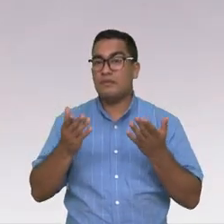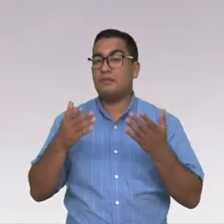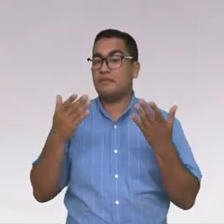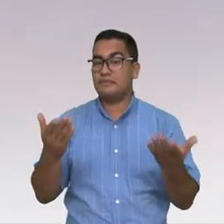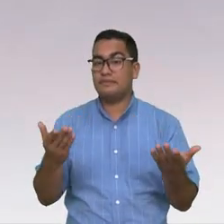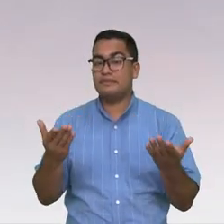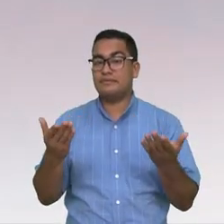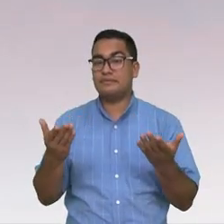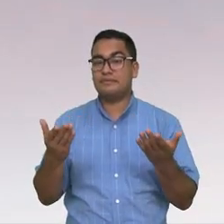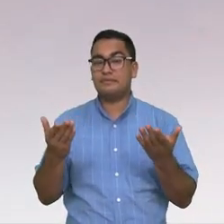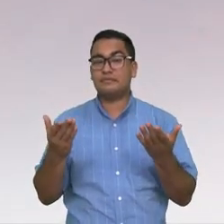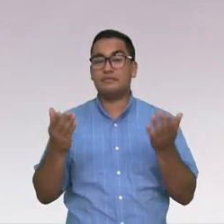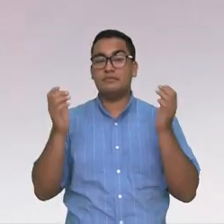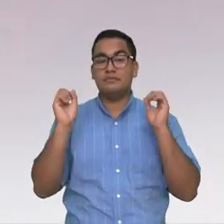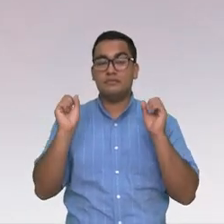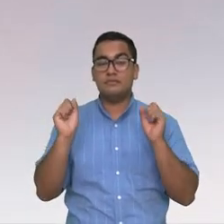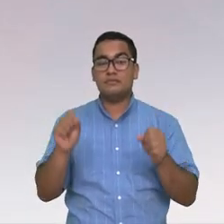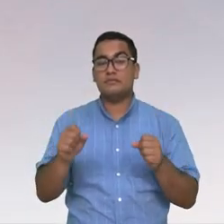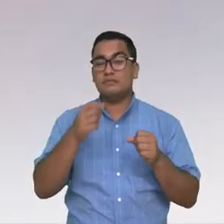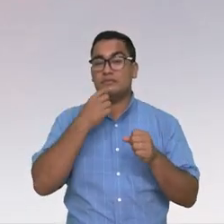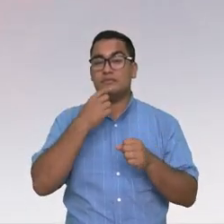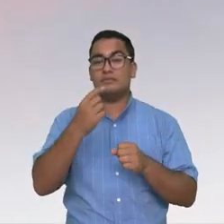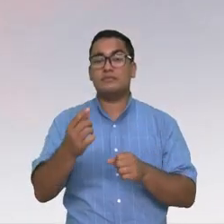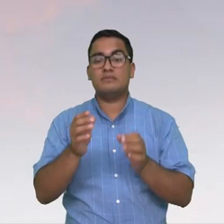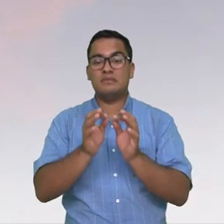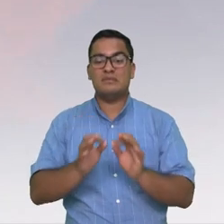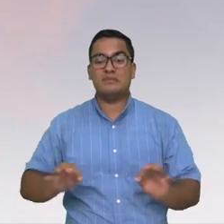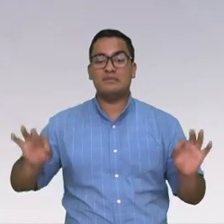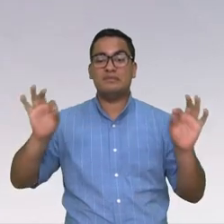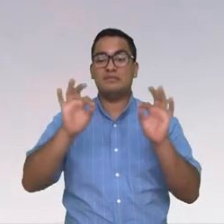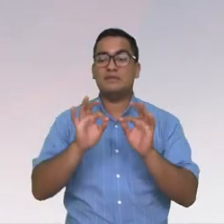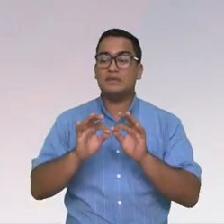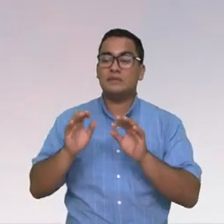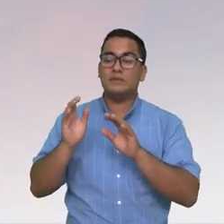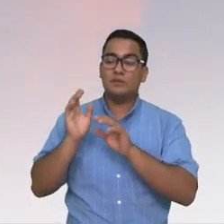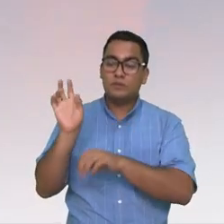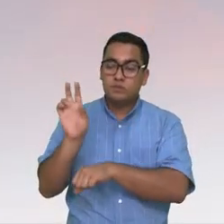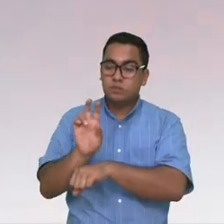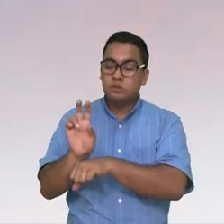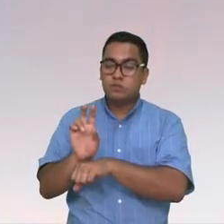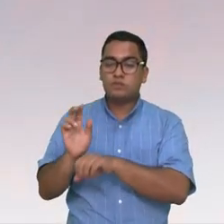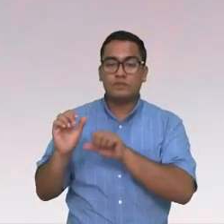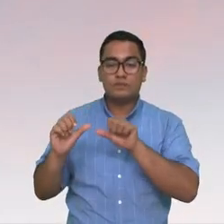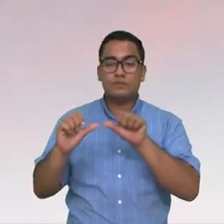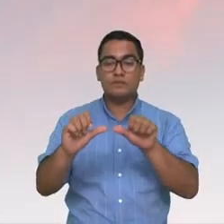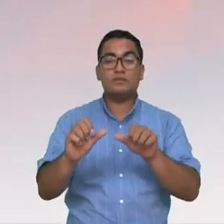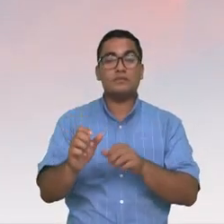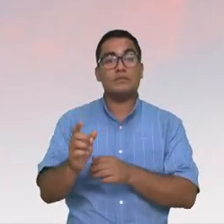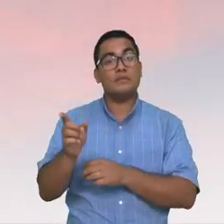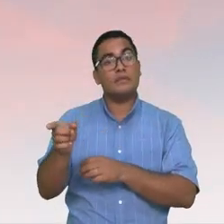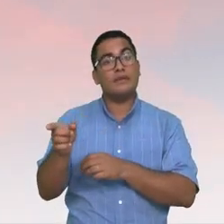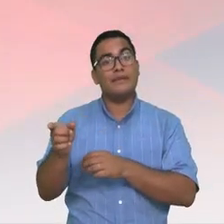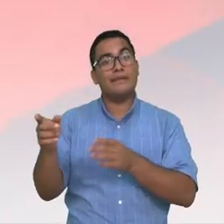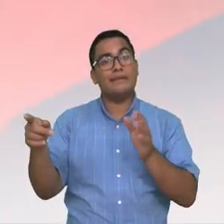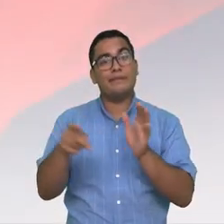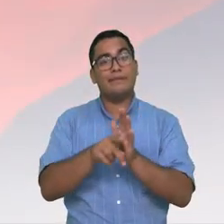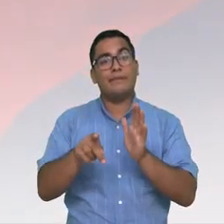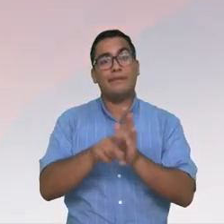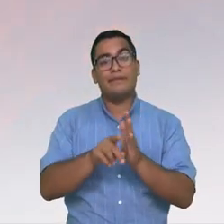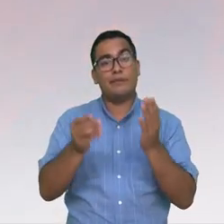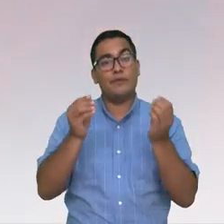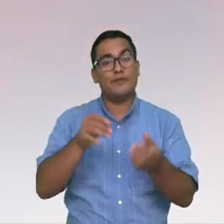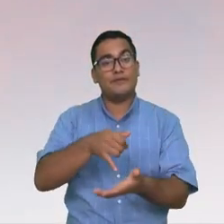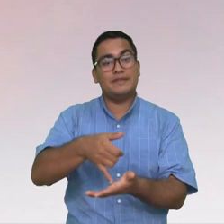dar el indispensable seguimiento. Recordemos que es una persona altamente